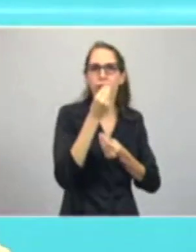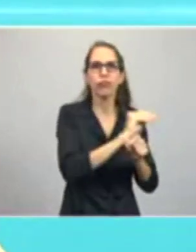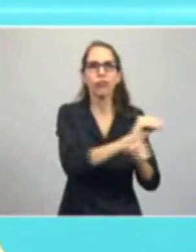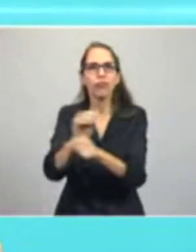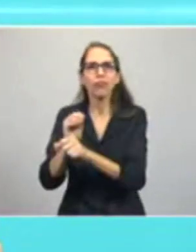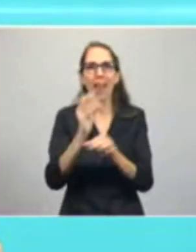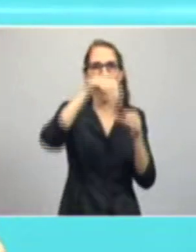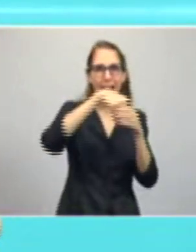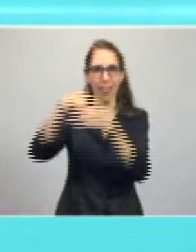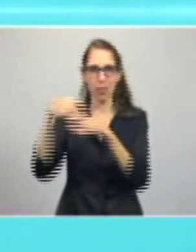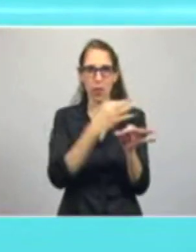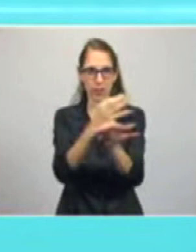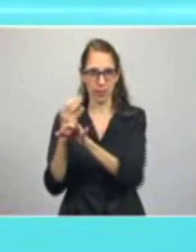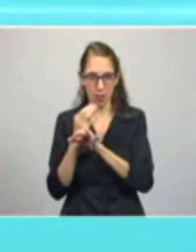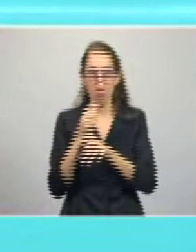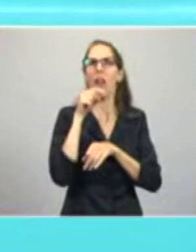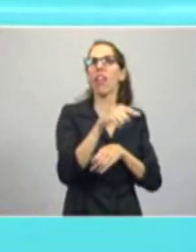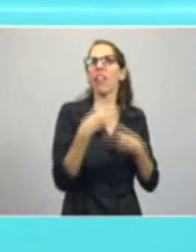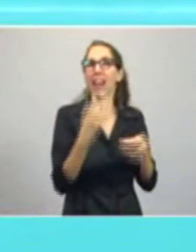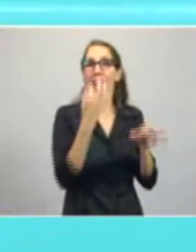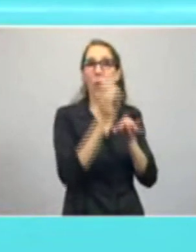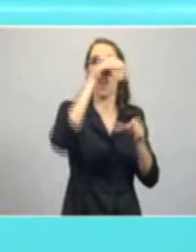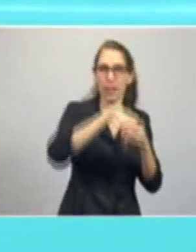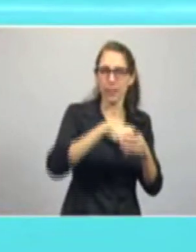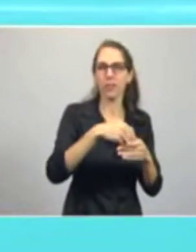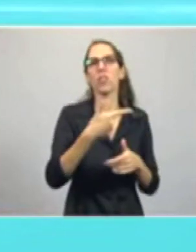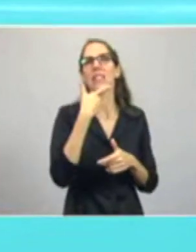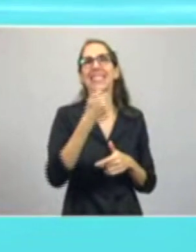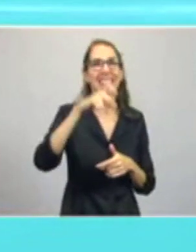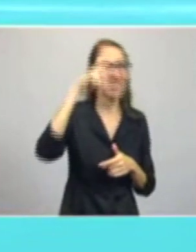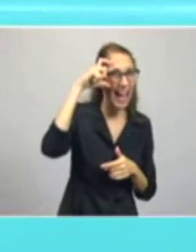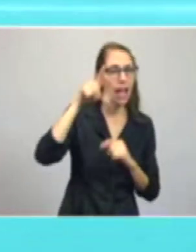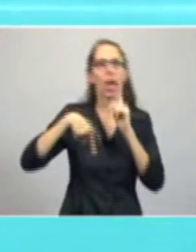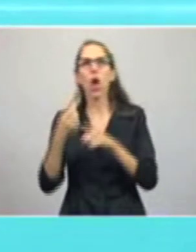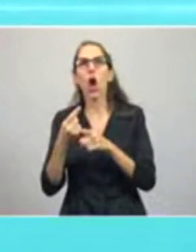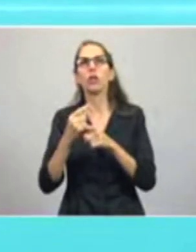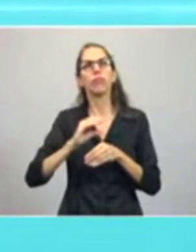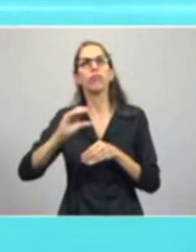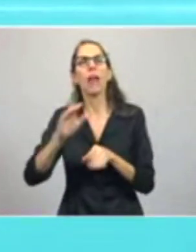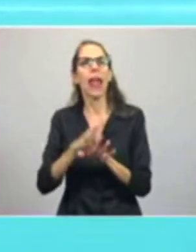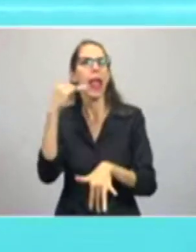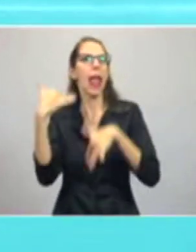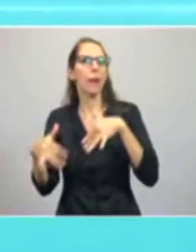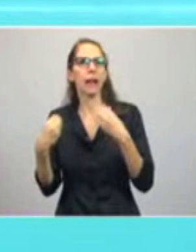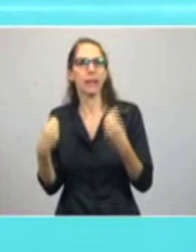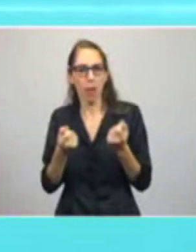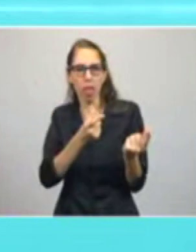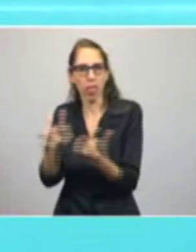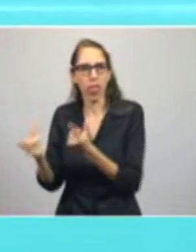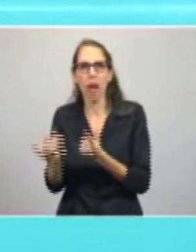Esto es tanto el Servicio Alimentario Escolar, el SAE como el Módulo de Emergencia para la Seguridad Alimentaria